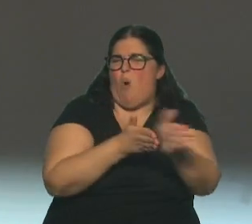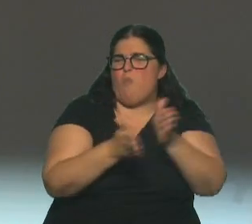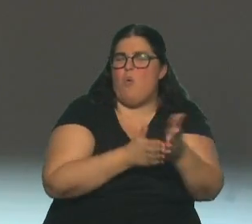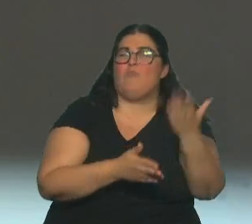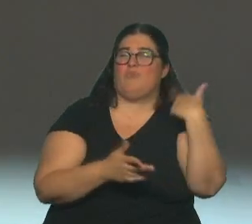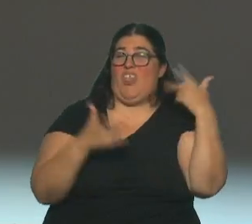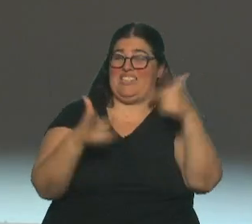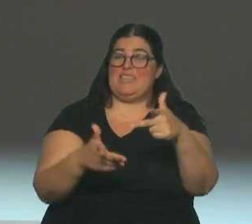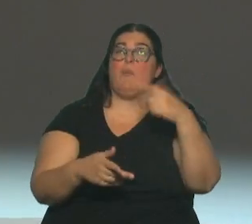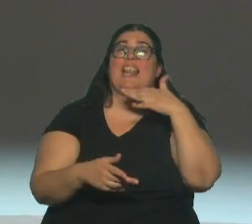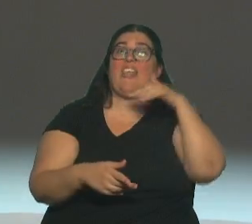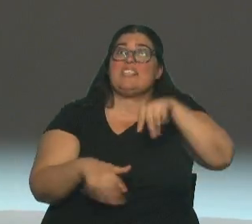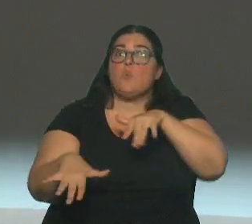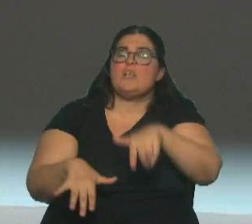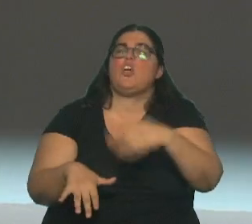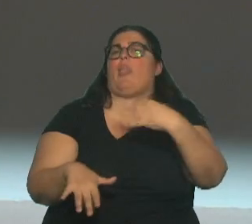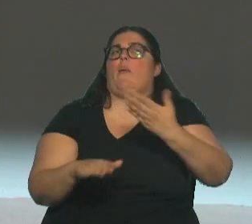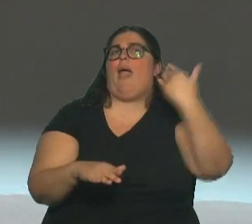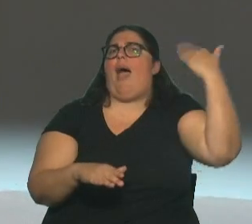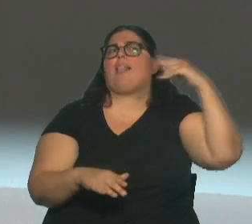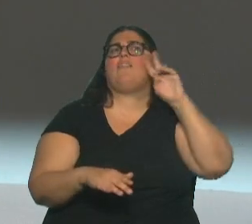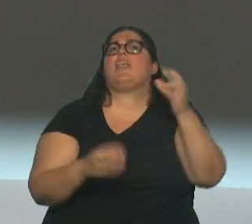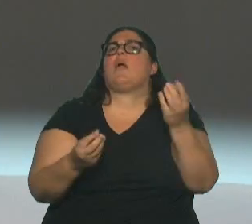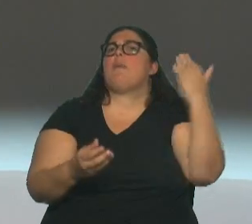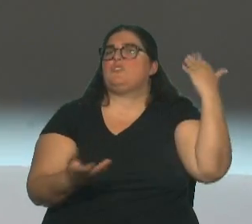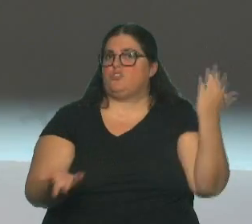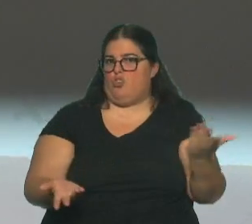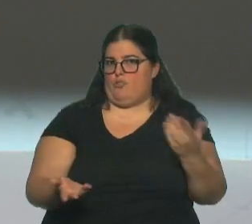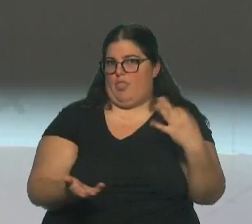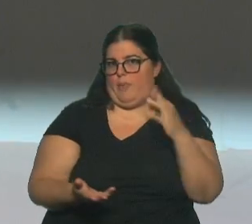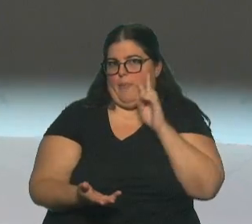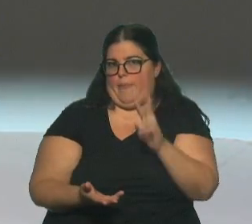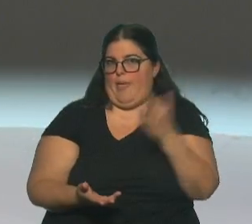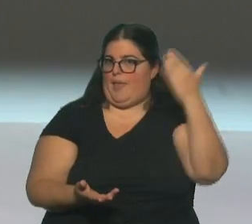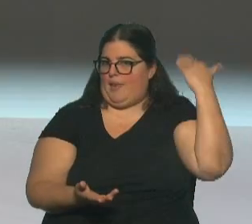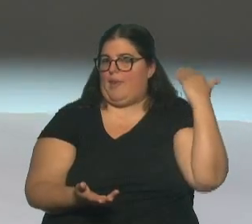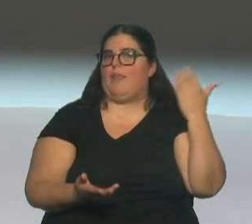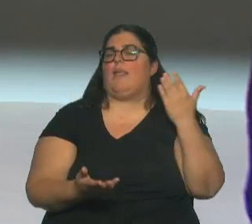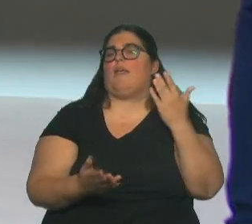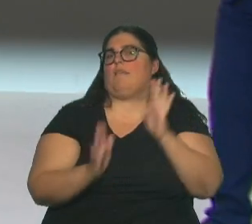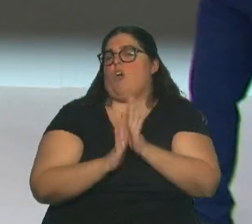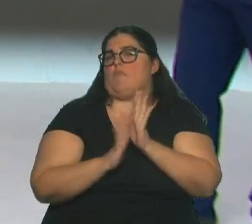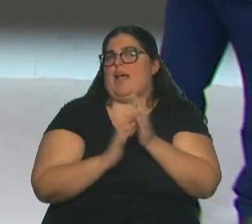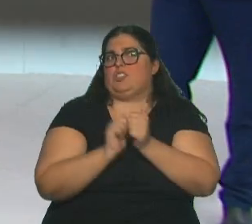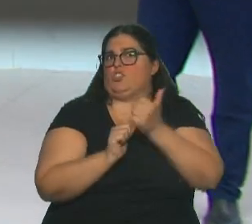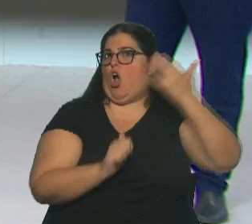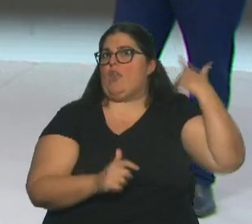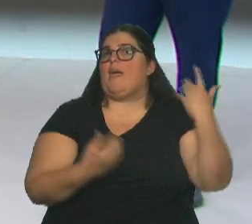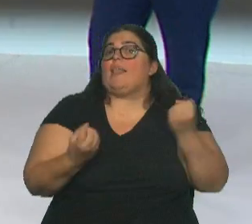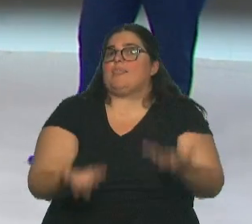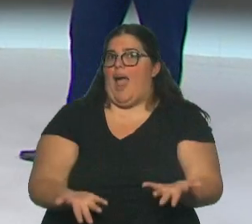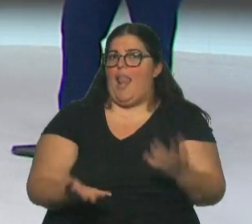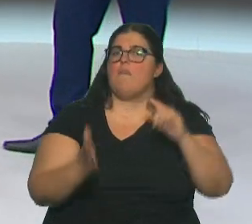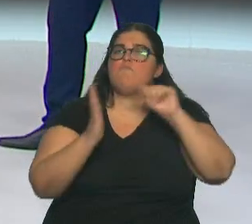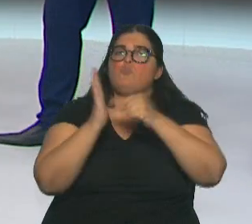para entender el presente de Haití también hay que empezar justamente a desarrollar la historia punto por